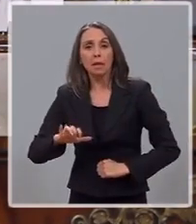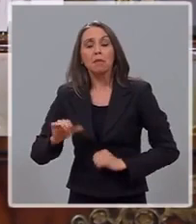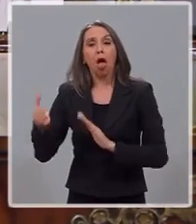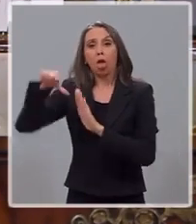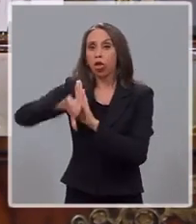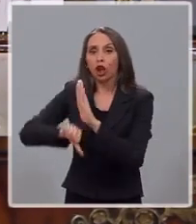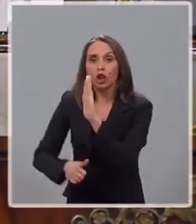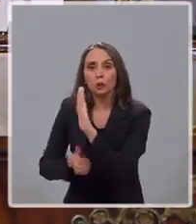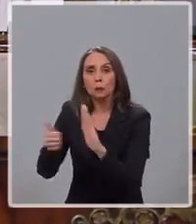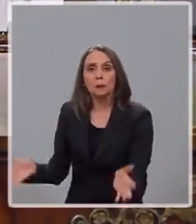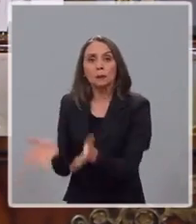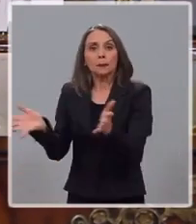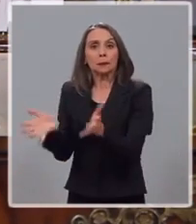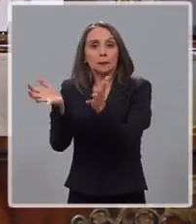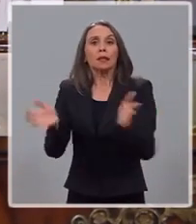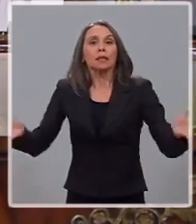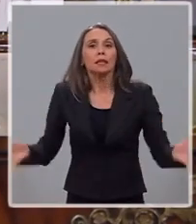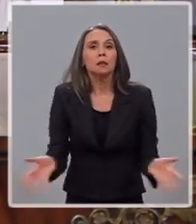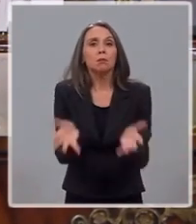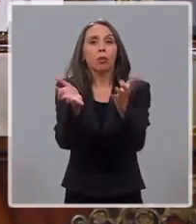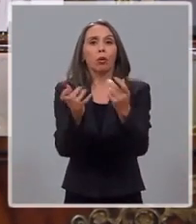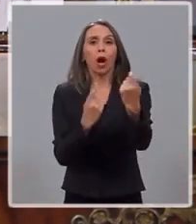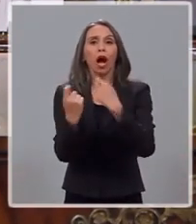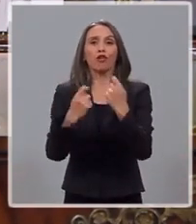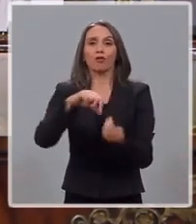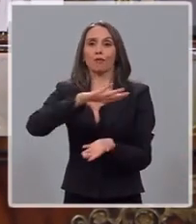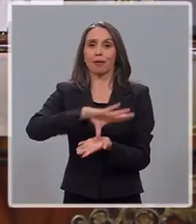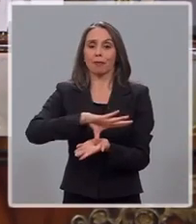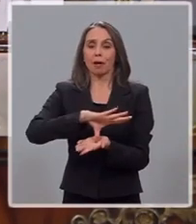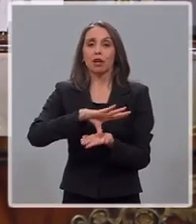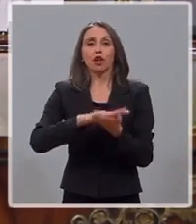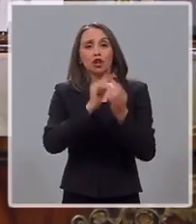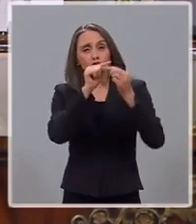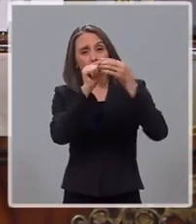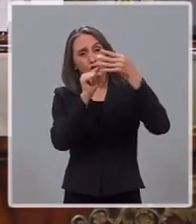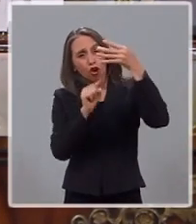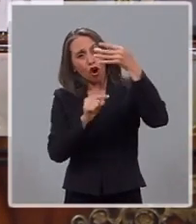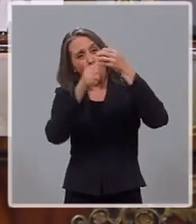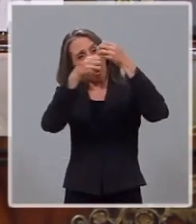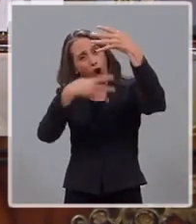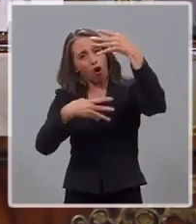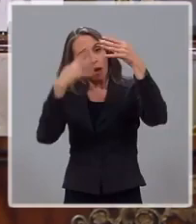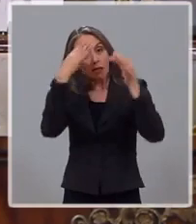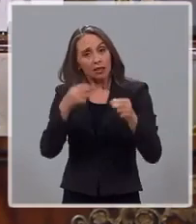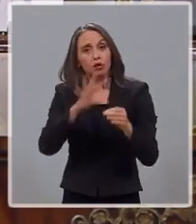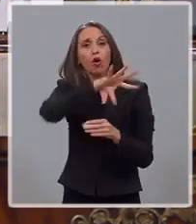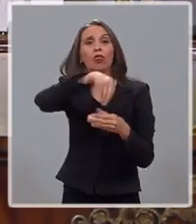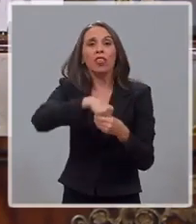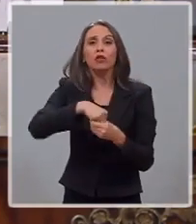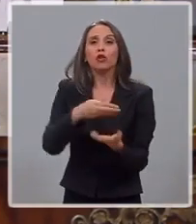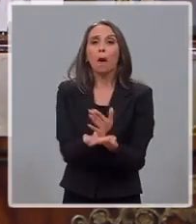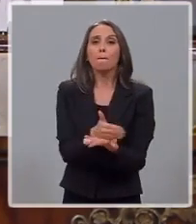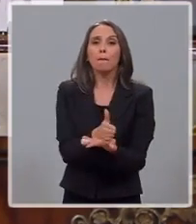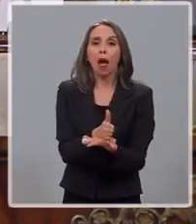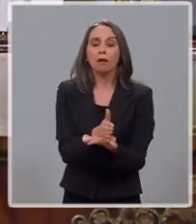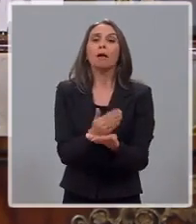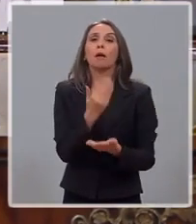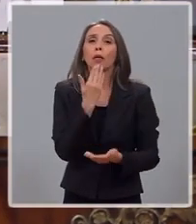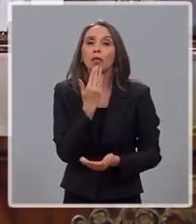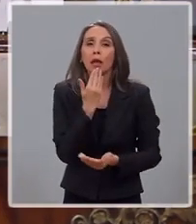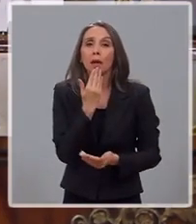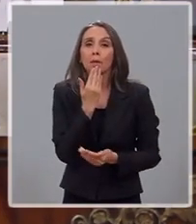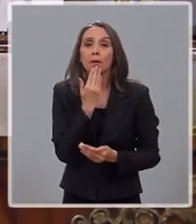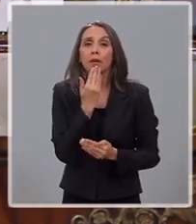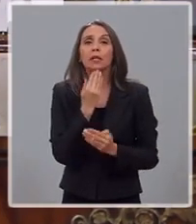y para darle un impulso a nuestra economía todas estas medidas son parte de un plan que incluye la aplicación de una